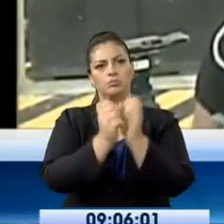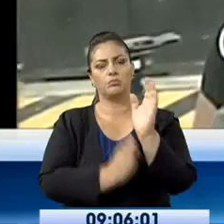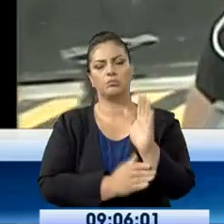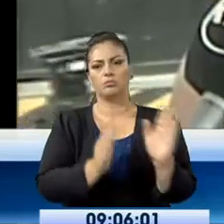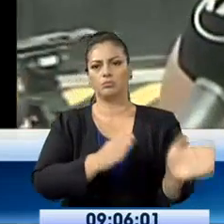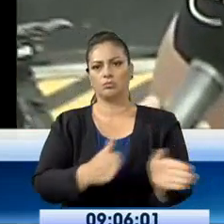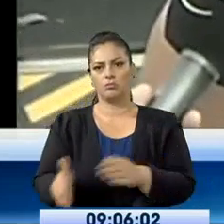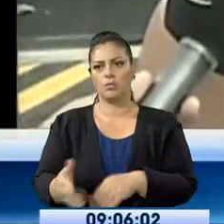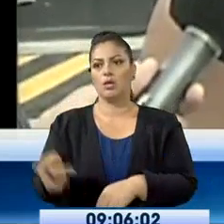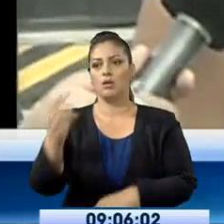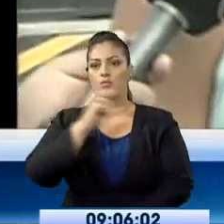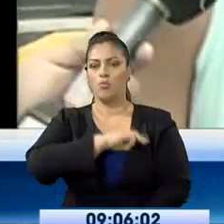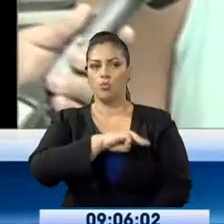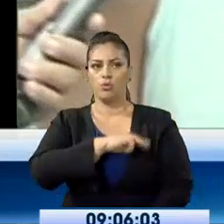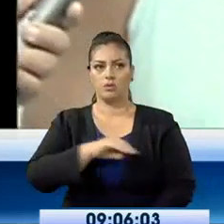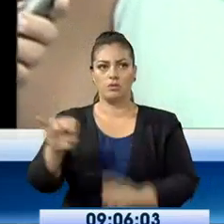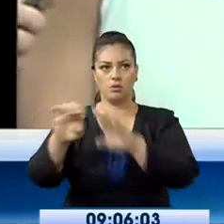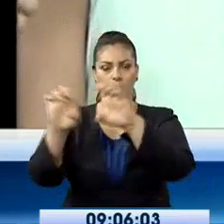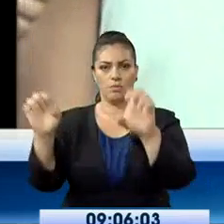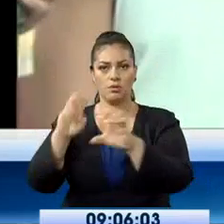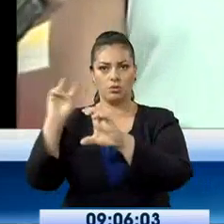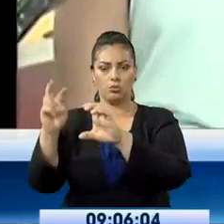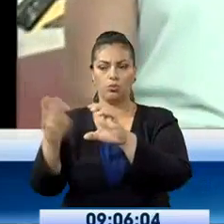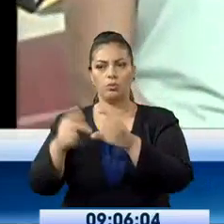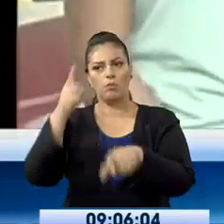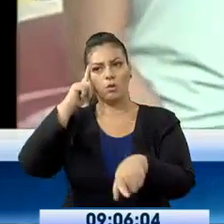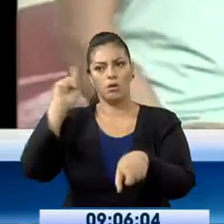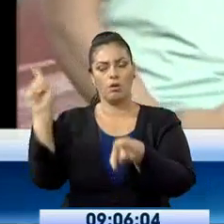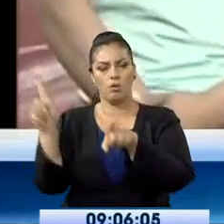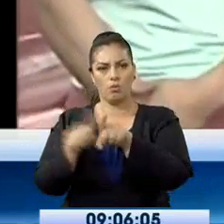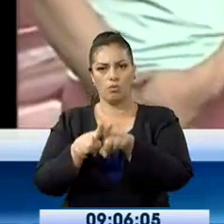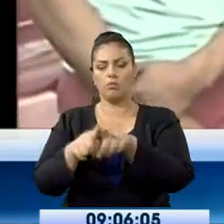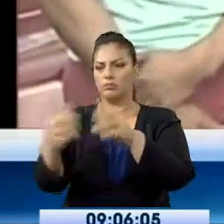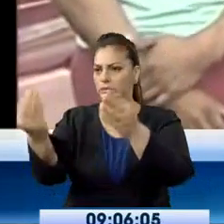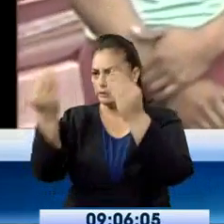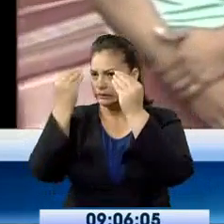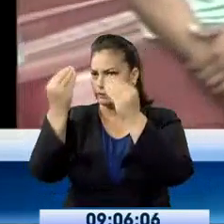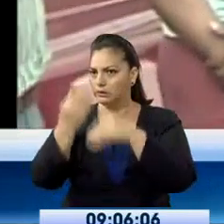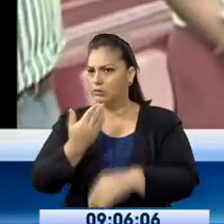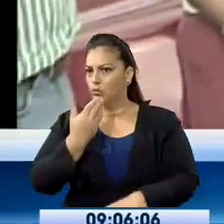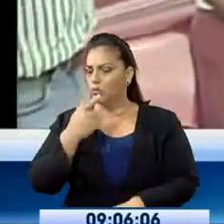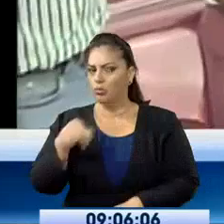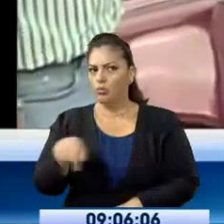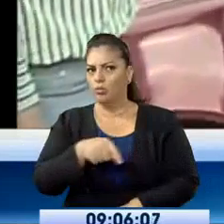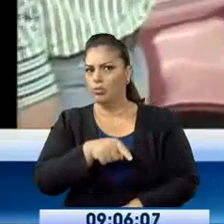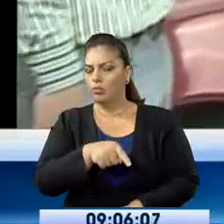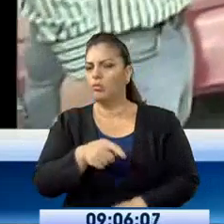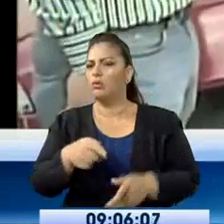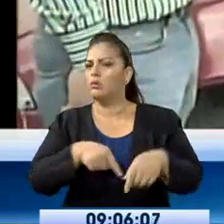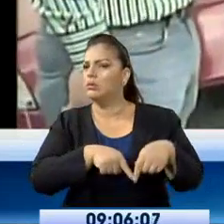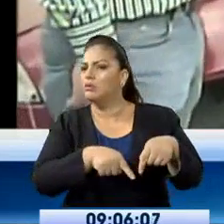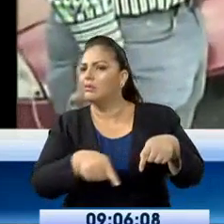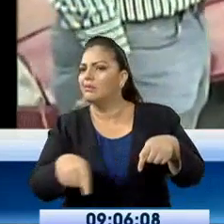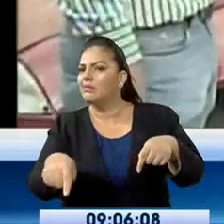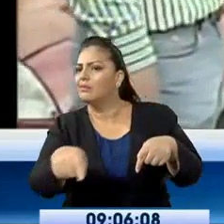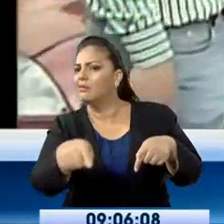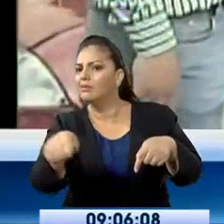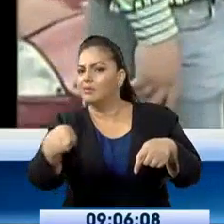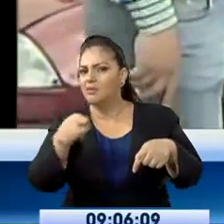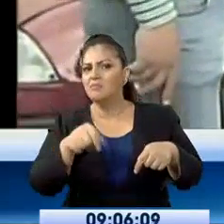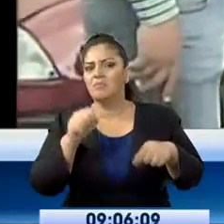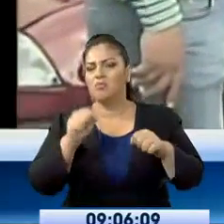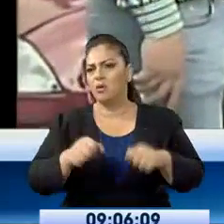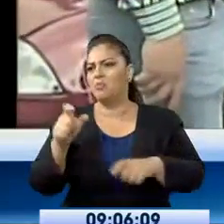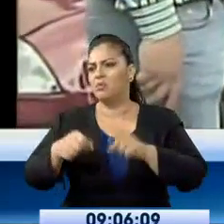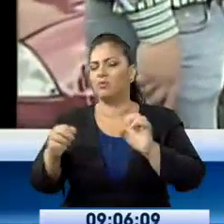Turismo del municipio, que es la Ruta de los Gigantes, donde este año se nos va a incluir a todos en una guía turística para darnos a conocer, no tanto aquí y